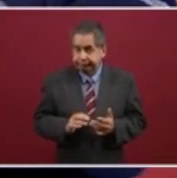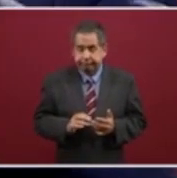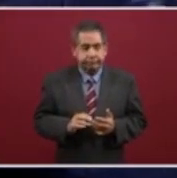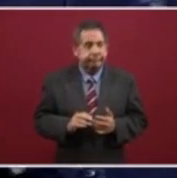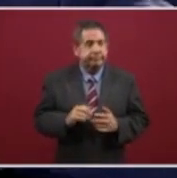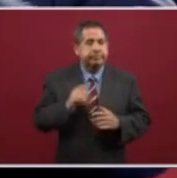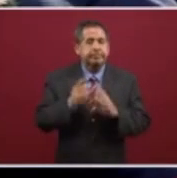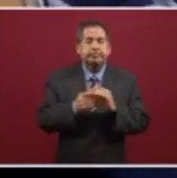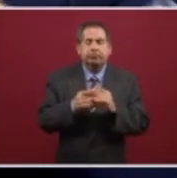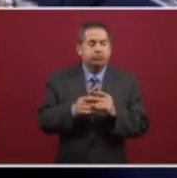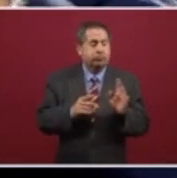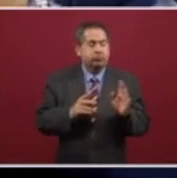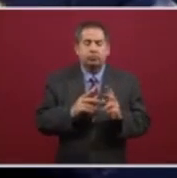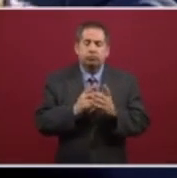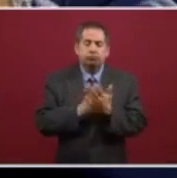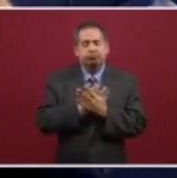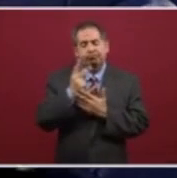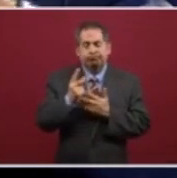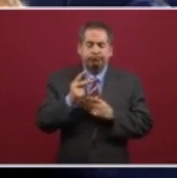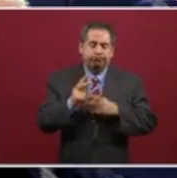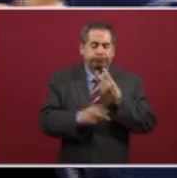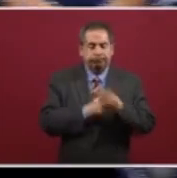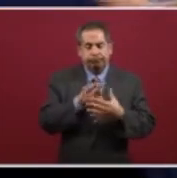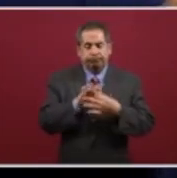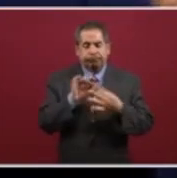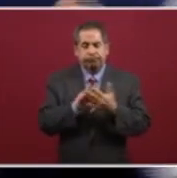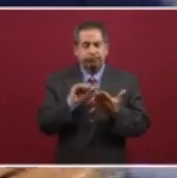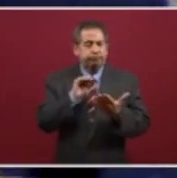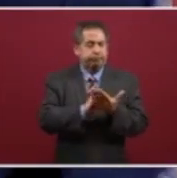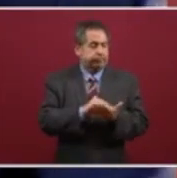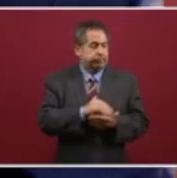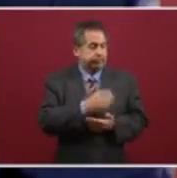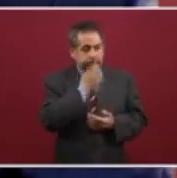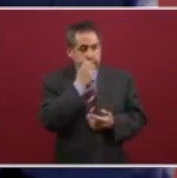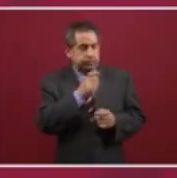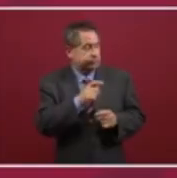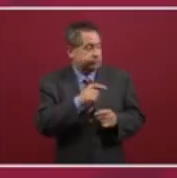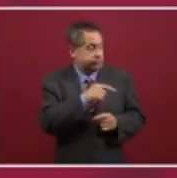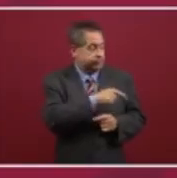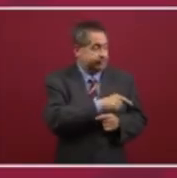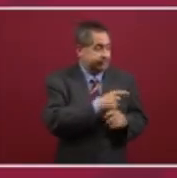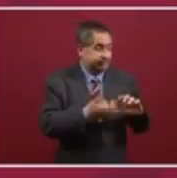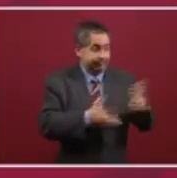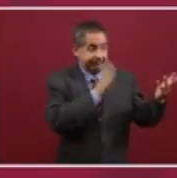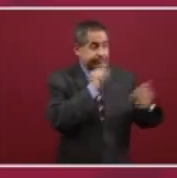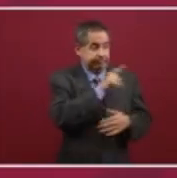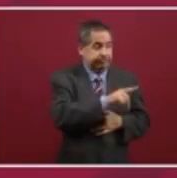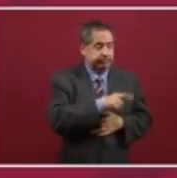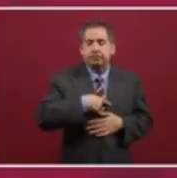establecen un programa como el de las estancias infantiles,